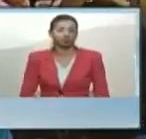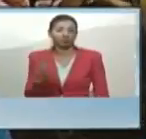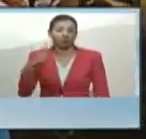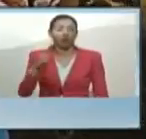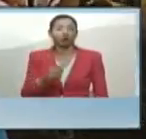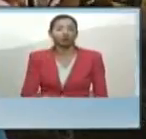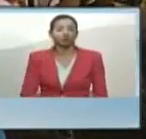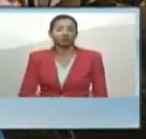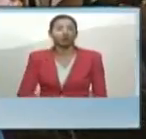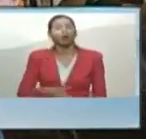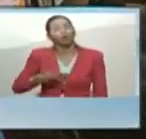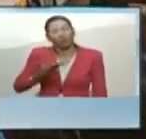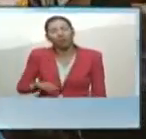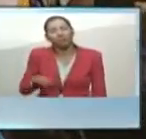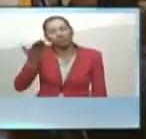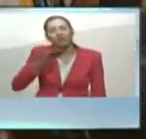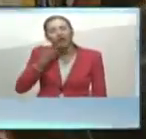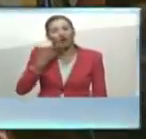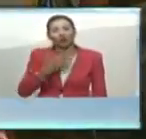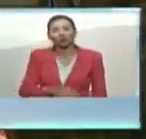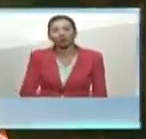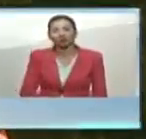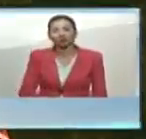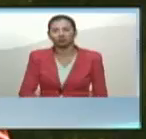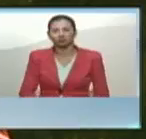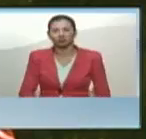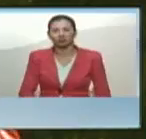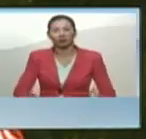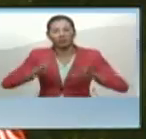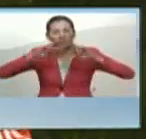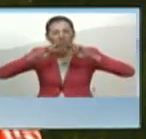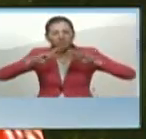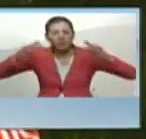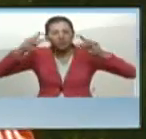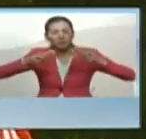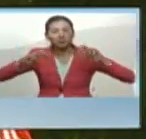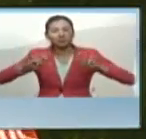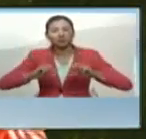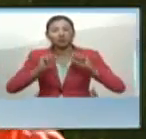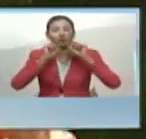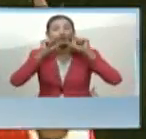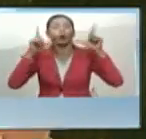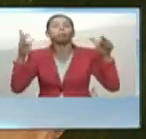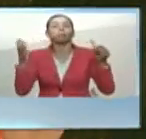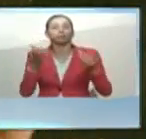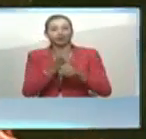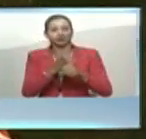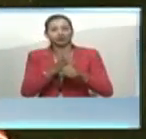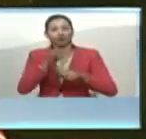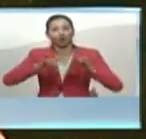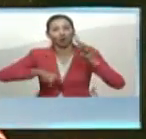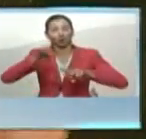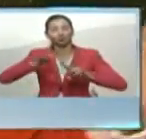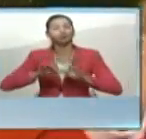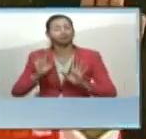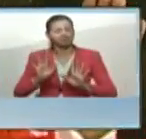Pudo haber sido mucho más. Eso saldrá de la investigación. Habrá sorpresas muy pronto. De muchas cosas están